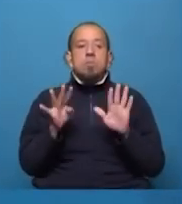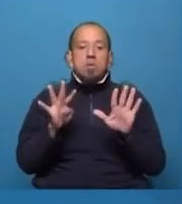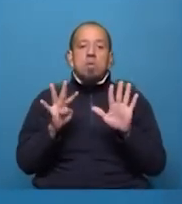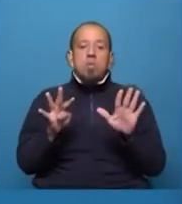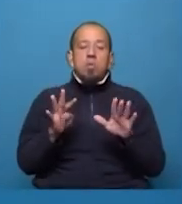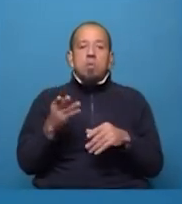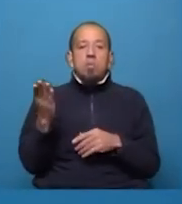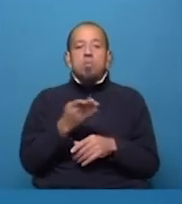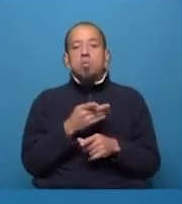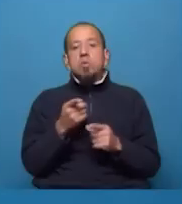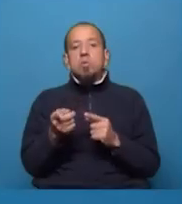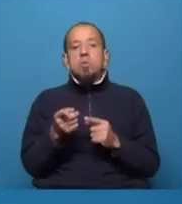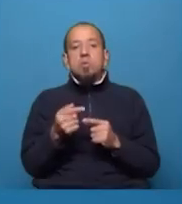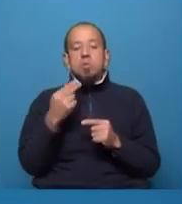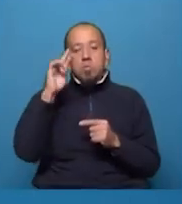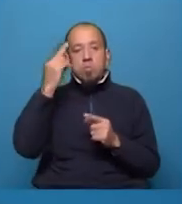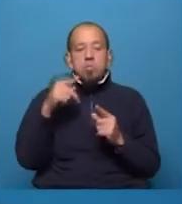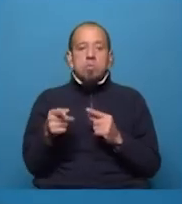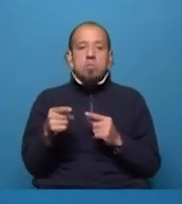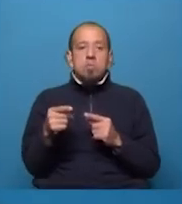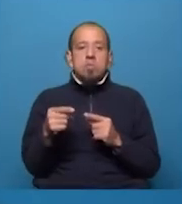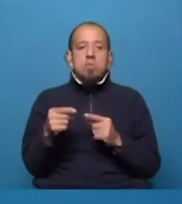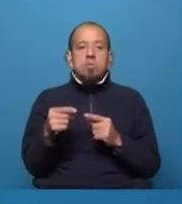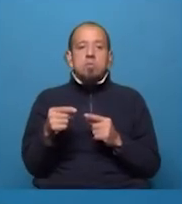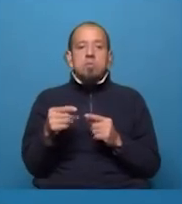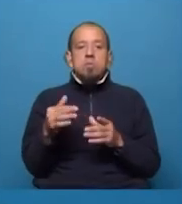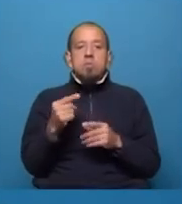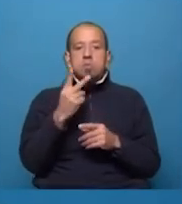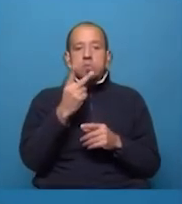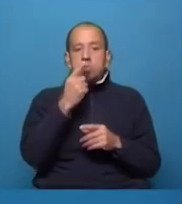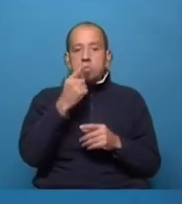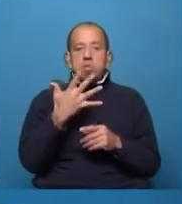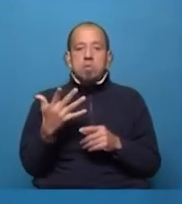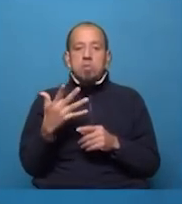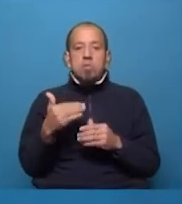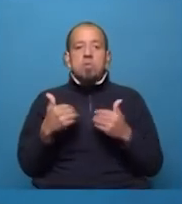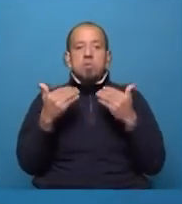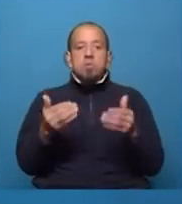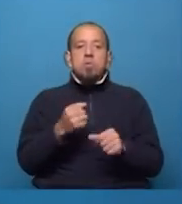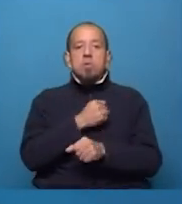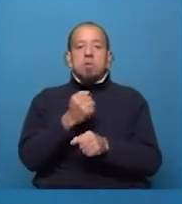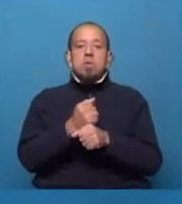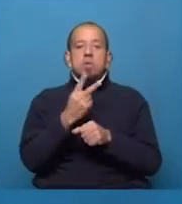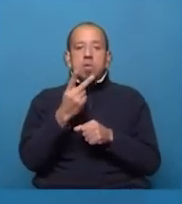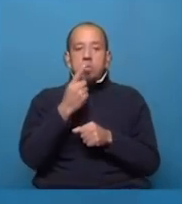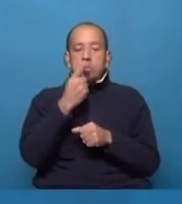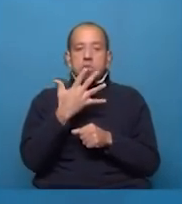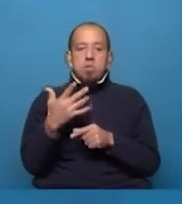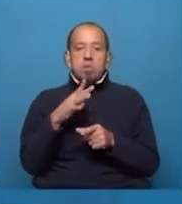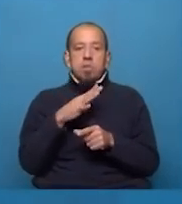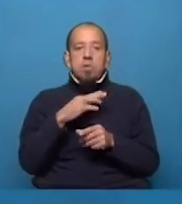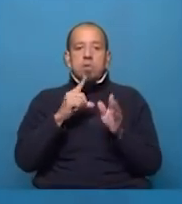de los casos que hubo en el Uruguay en el 2005 en adelante hasta el 2005 teníamos la ley